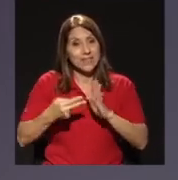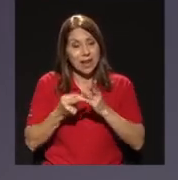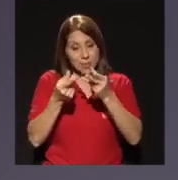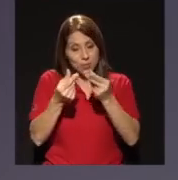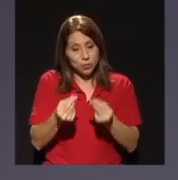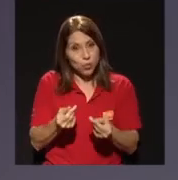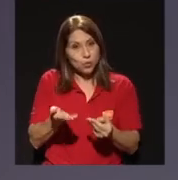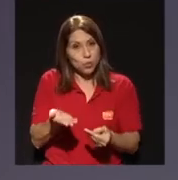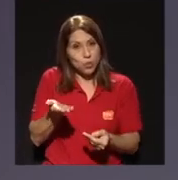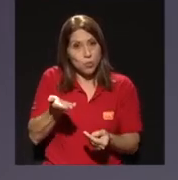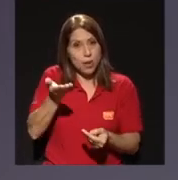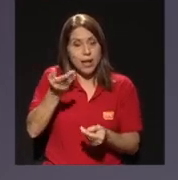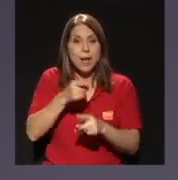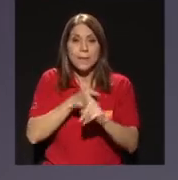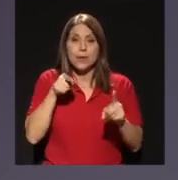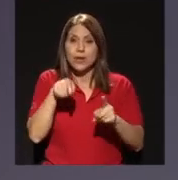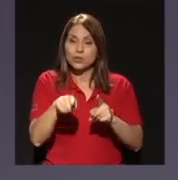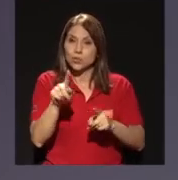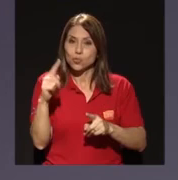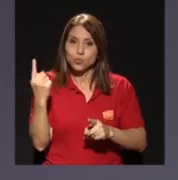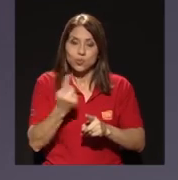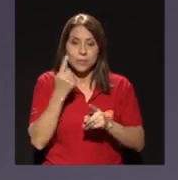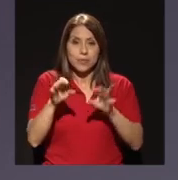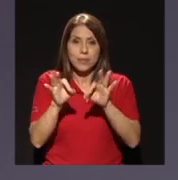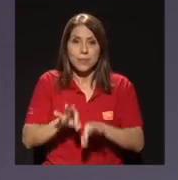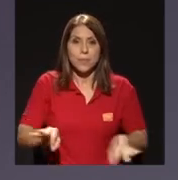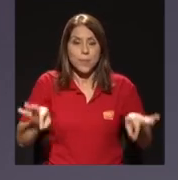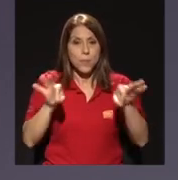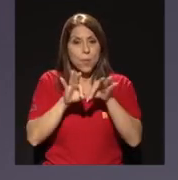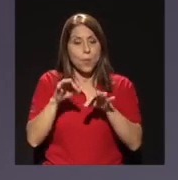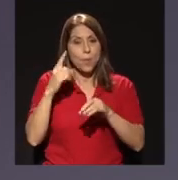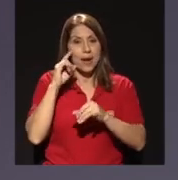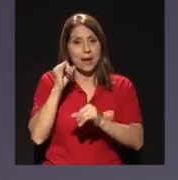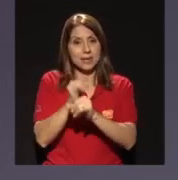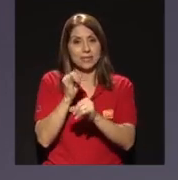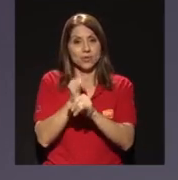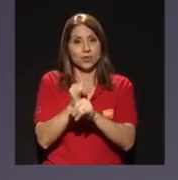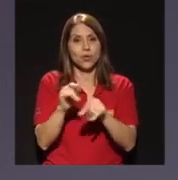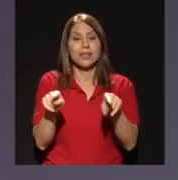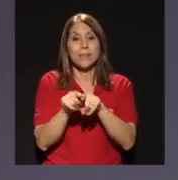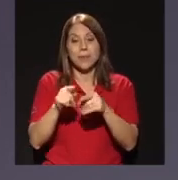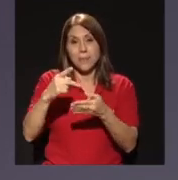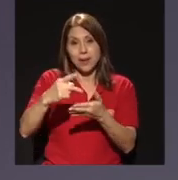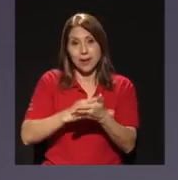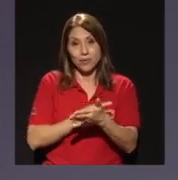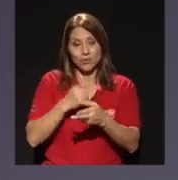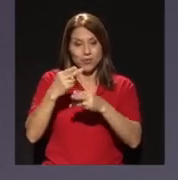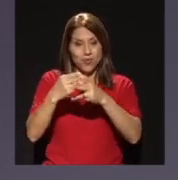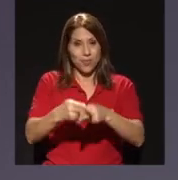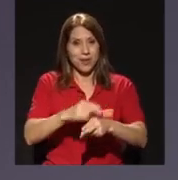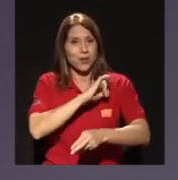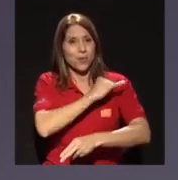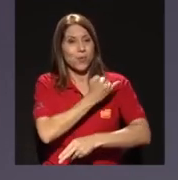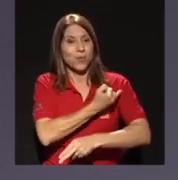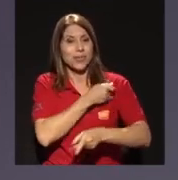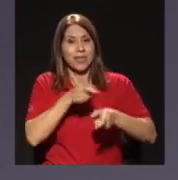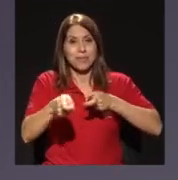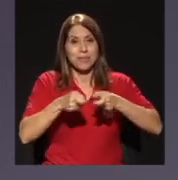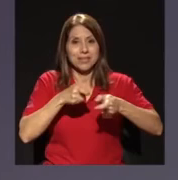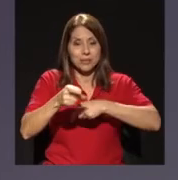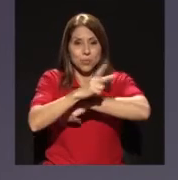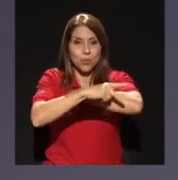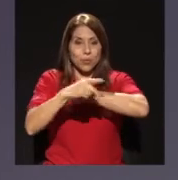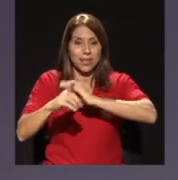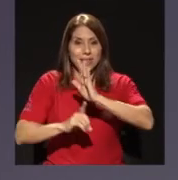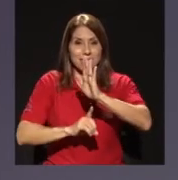la institución, sino también para la provincia, porque recordemos que el nombre lo dice, Junta de Administración Portuaria y Desarrollo Económico